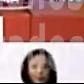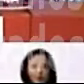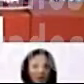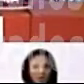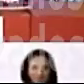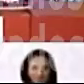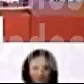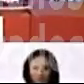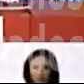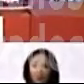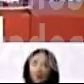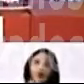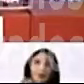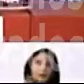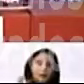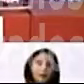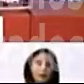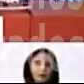pueblo.